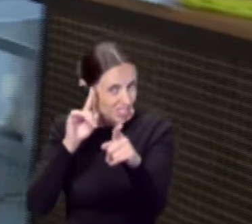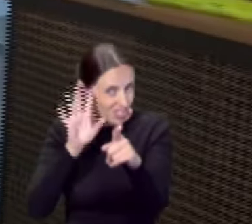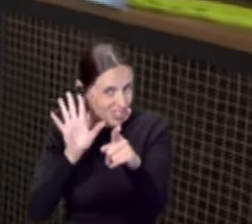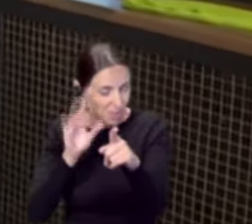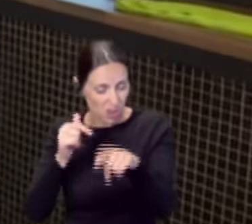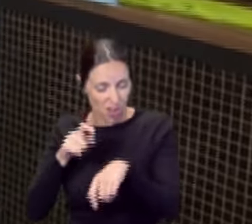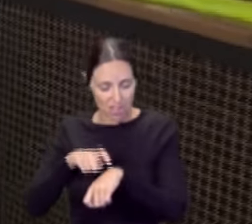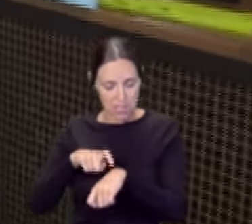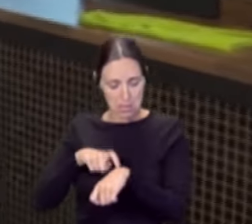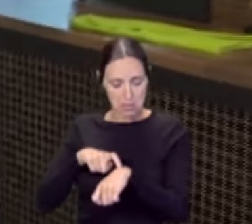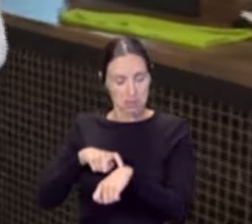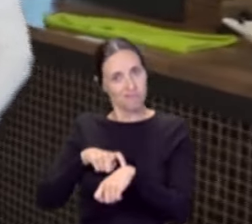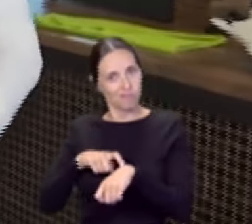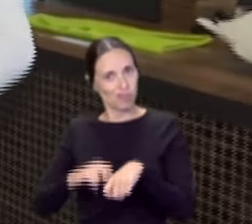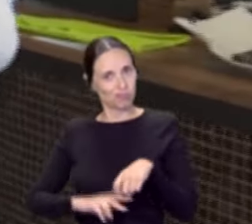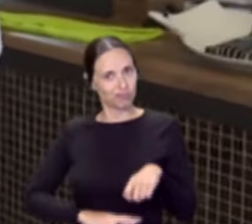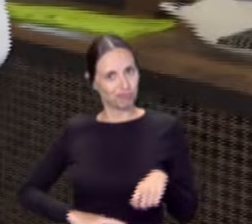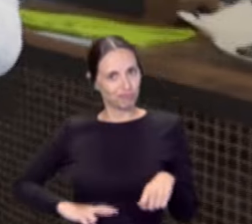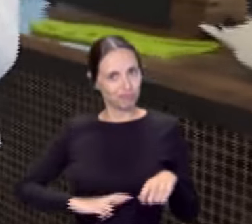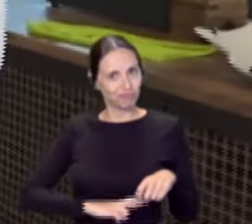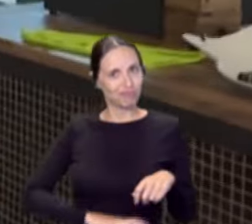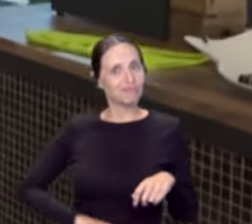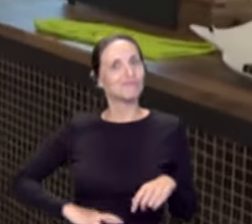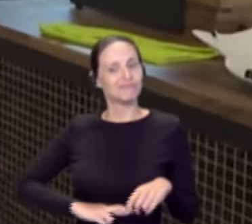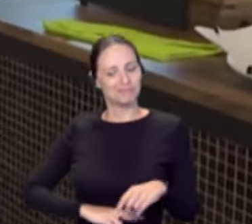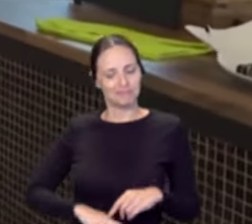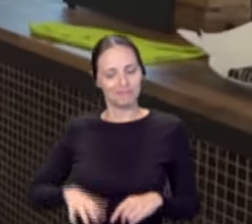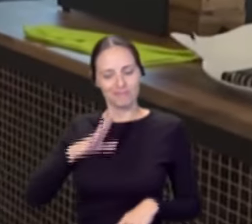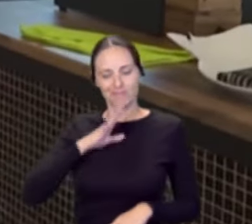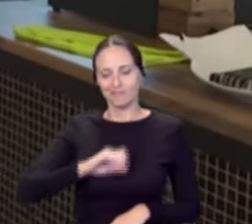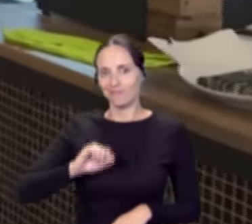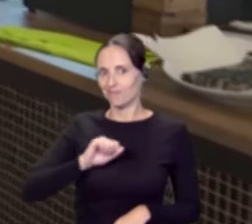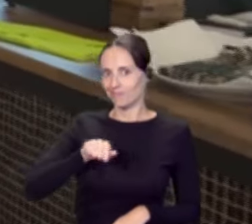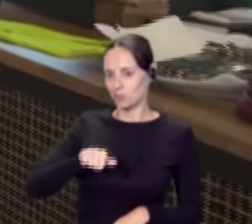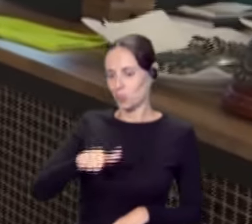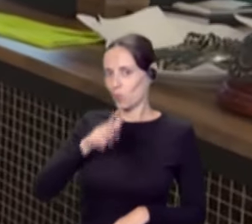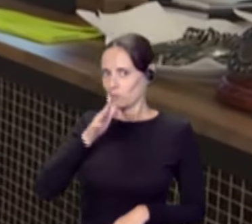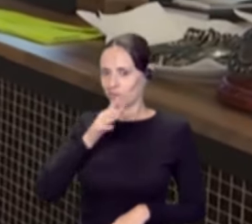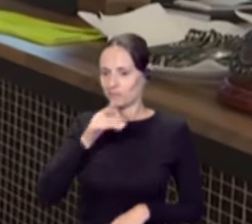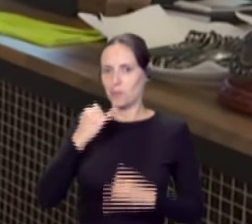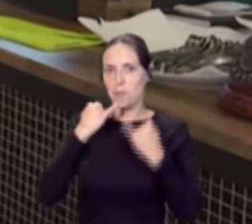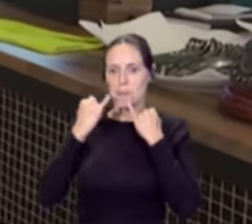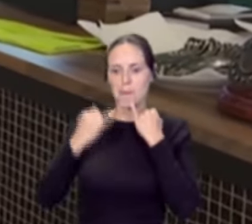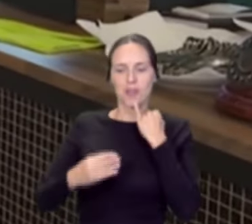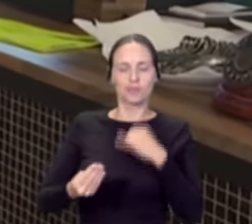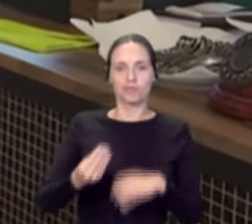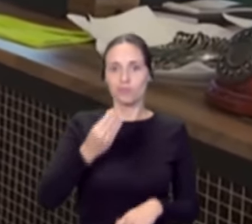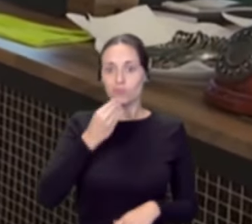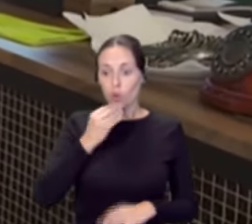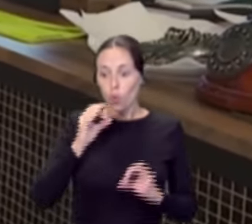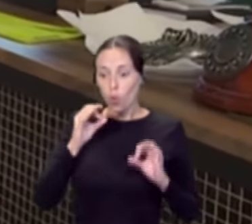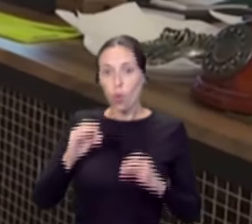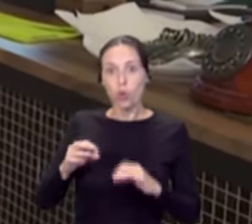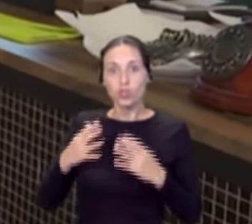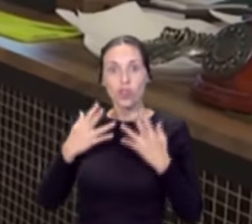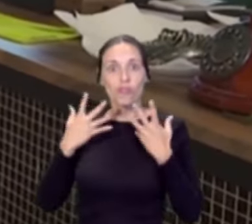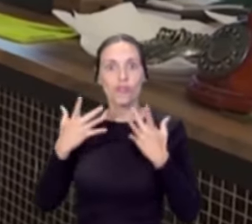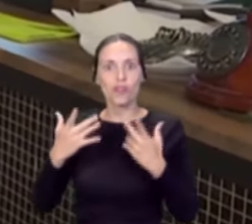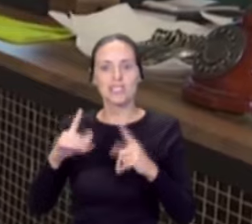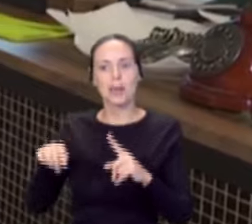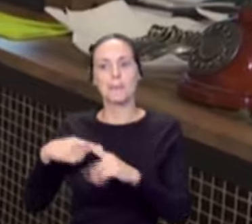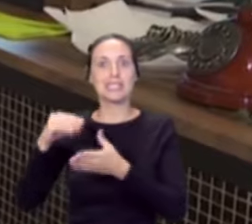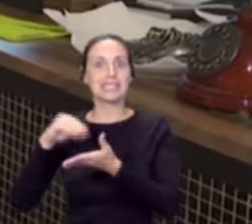estas horas ya me ha entrado hambre y qué maravilla con unos papardeles con la pasta recién hecha y esa salsa. No